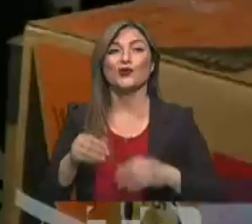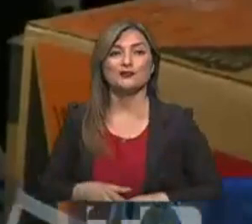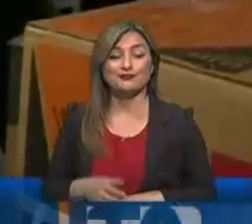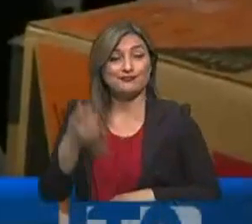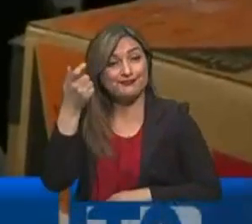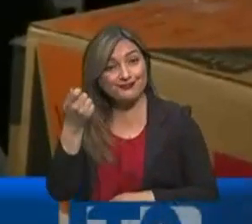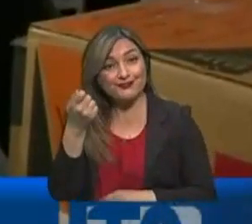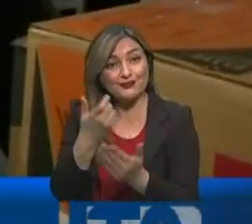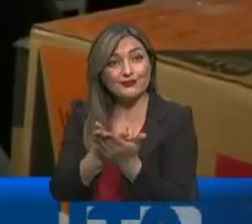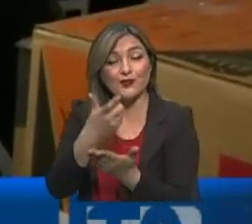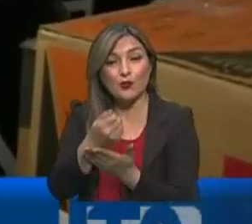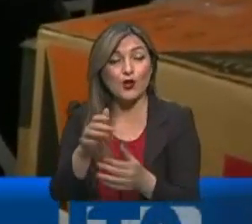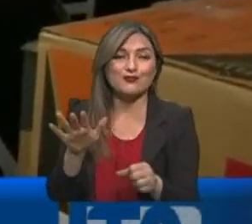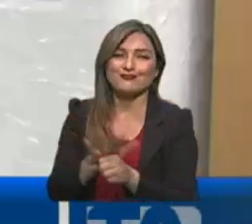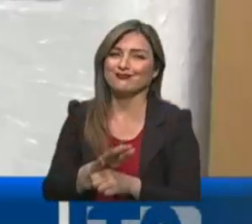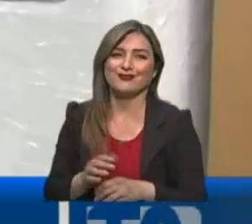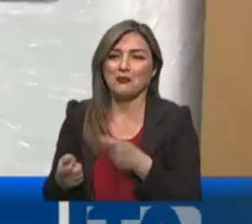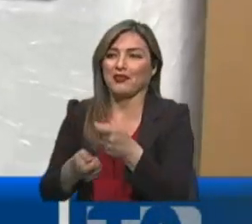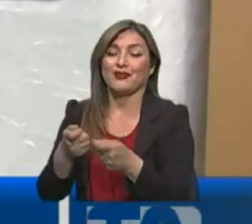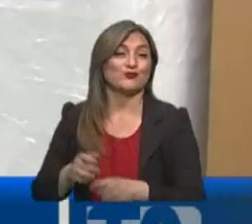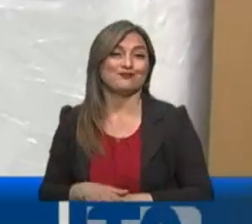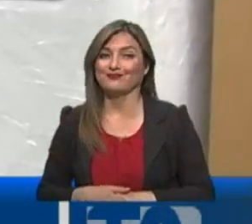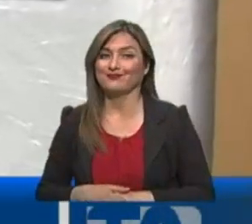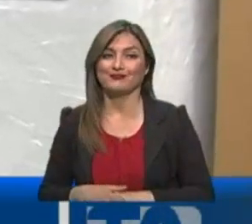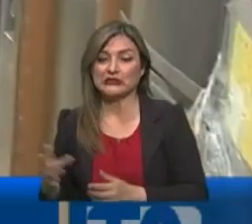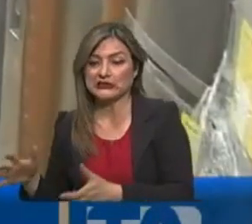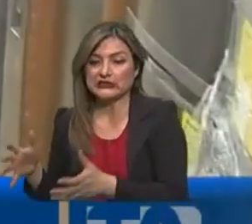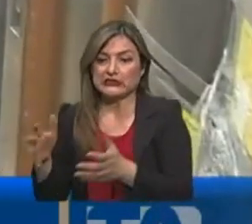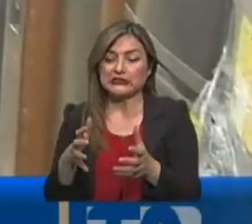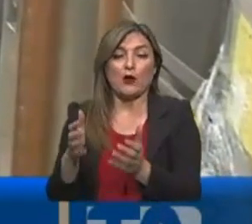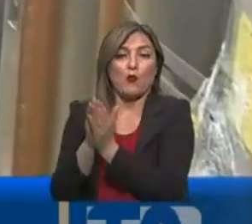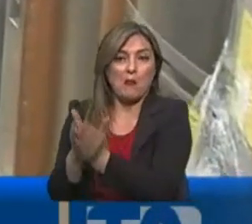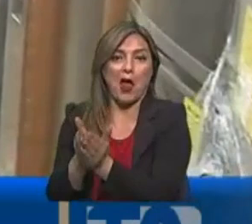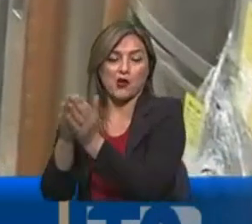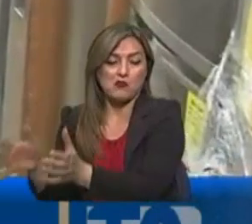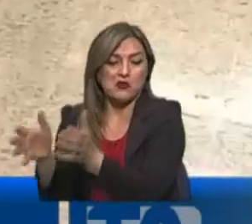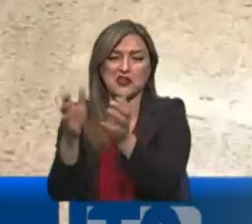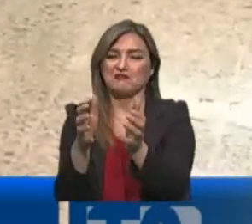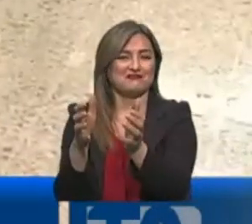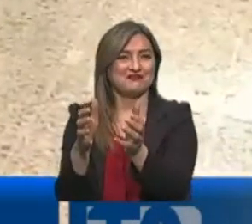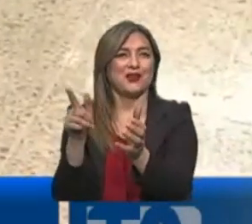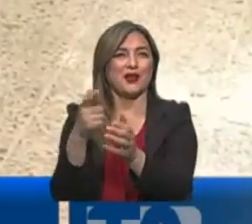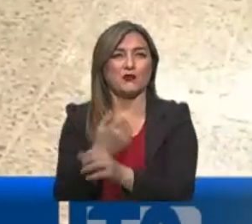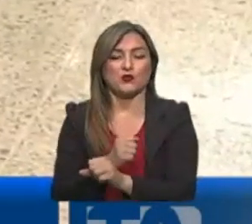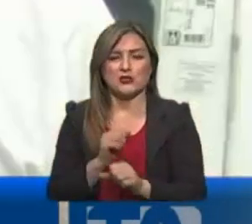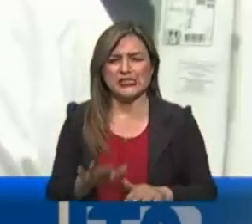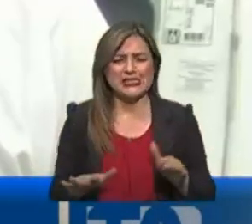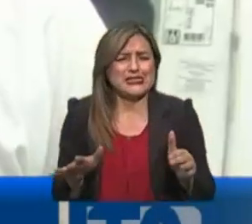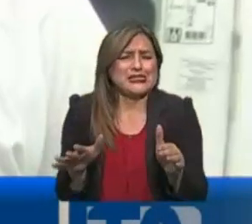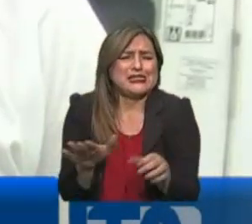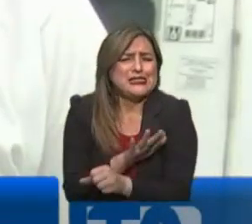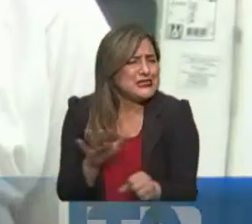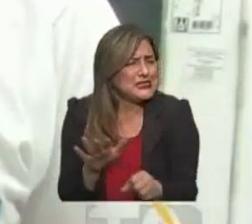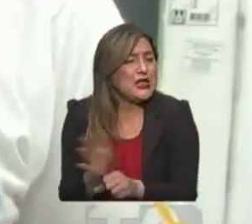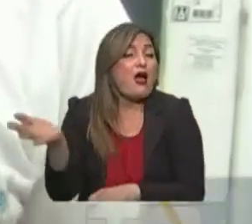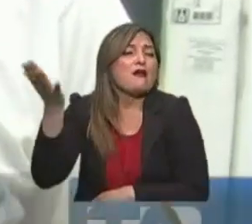no hay electrodomésticos suficientes para vender. No están llegando. Por esta bodega, dice, antes era imposible caminar. Por ejemplo,